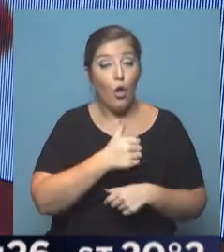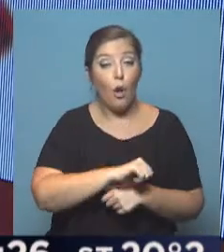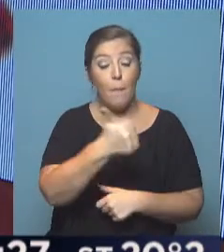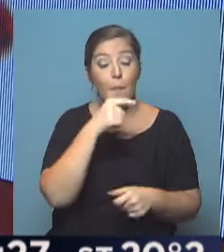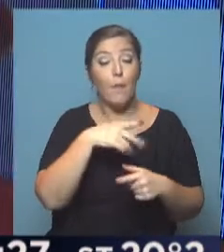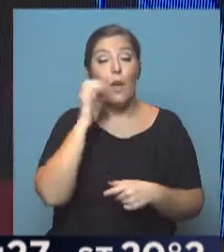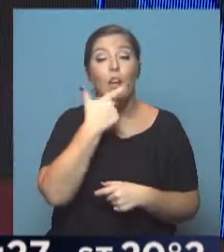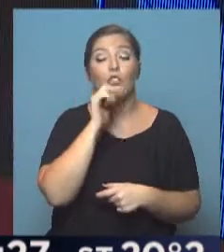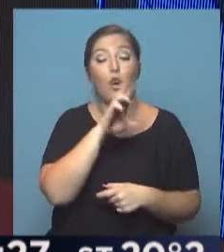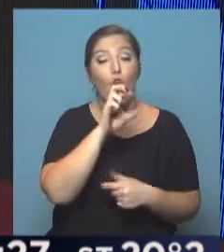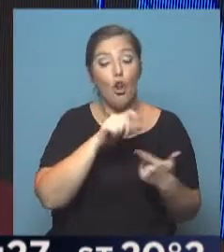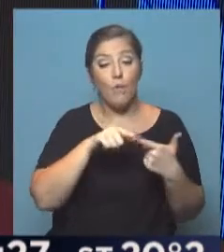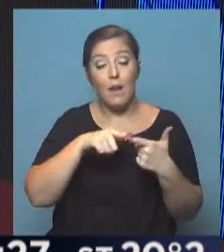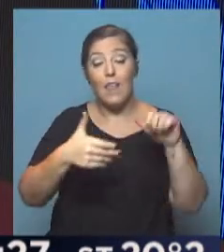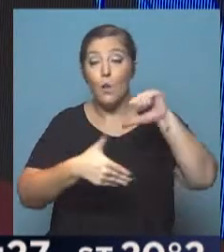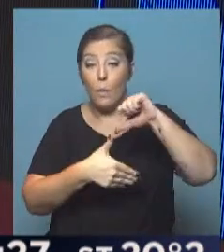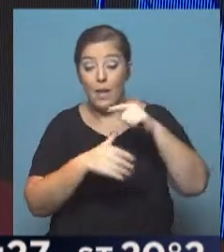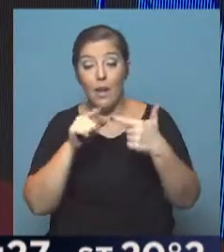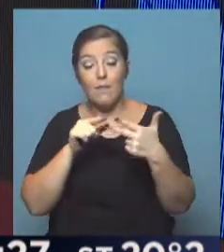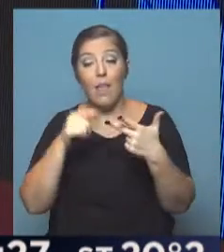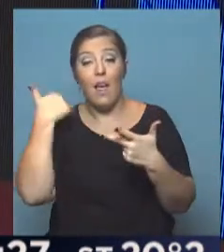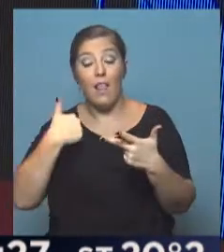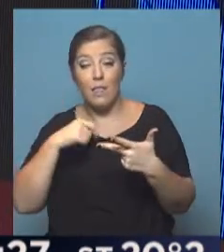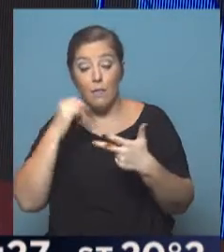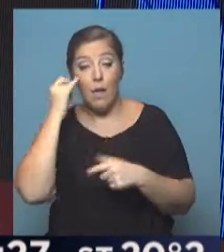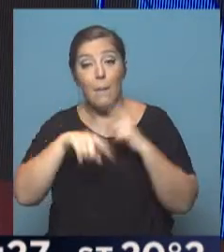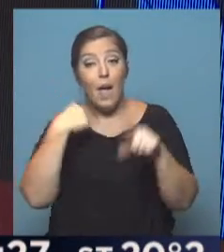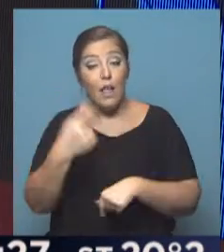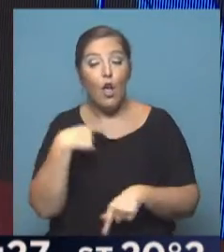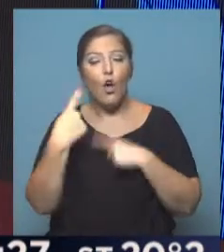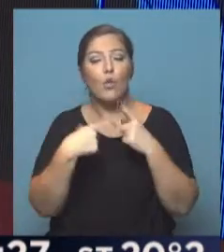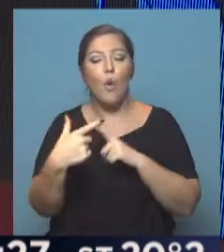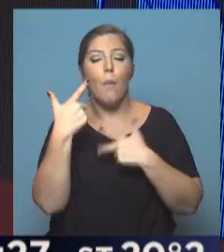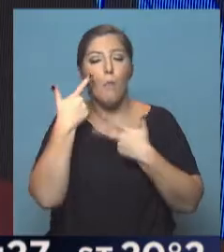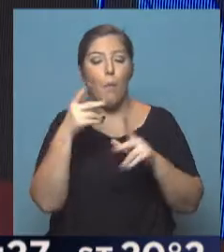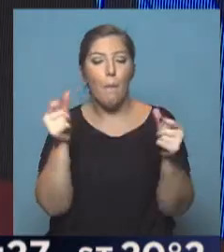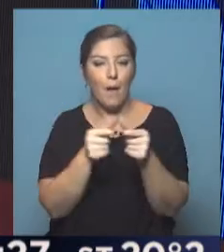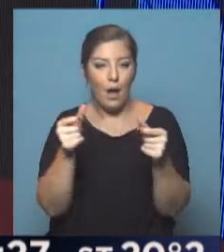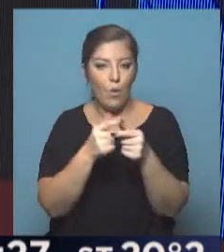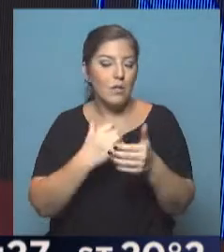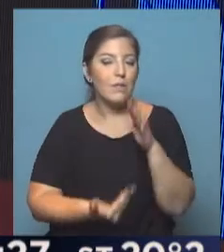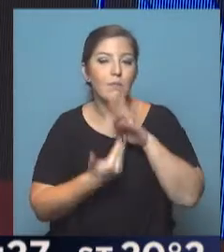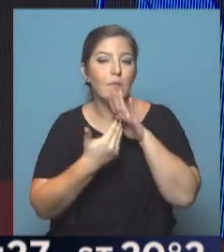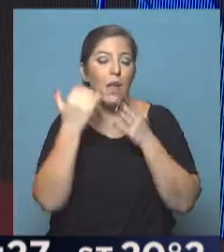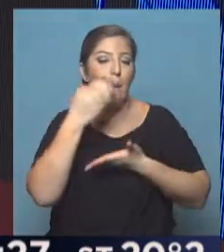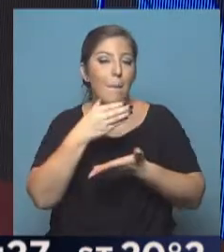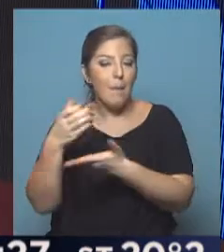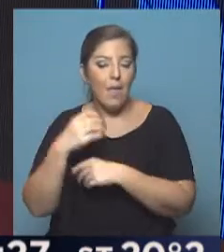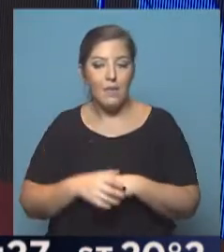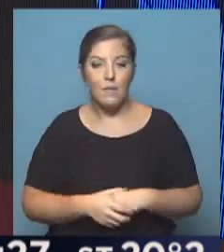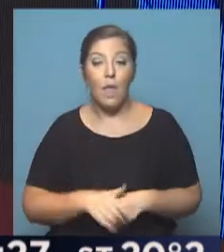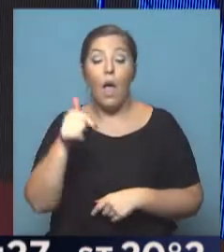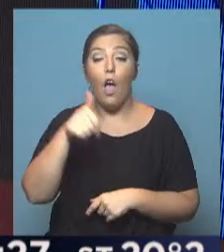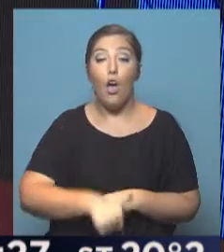Astor de Oro, la latinoamericana y la argentina. Y mañana seguirán las proyecciones de las películas destacadas y premiadas del festival.